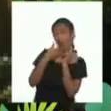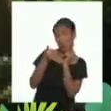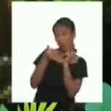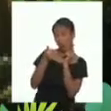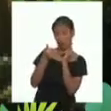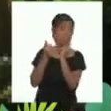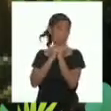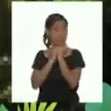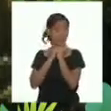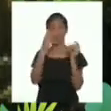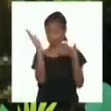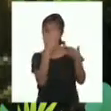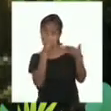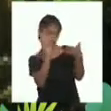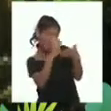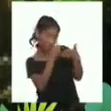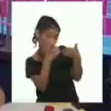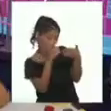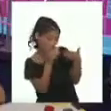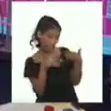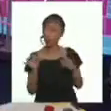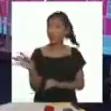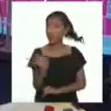Mejor comprobemos en el diccionario.